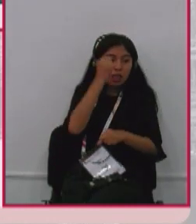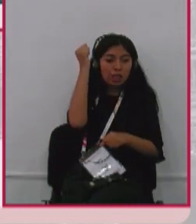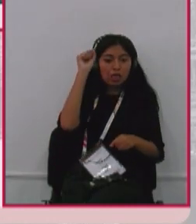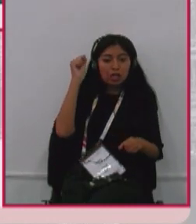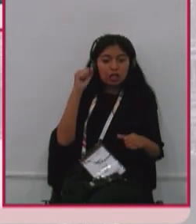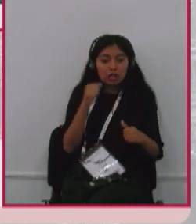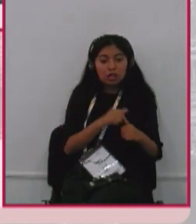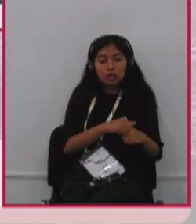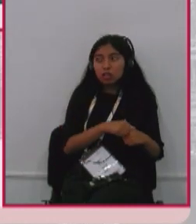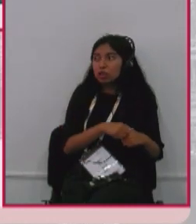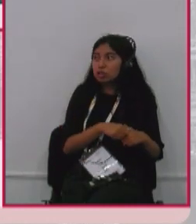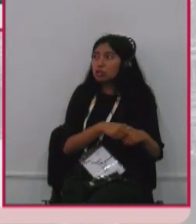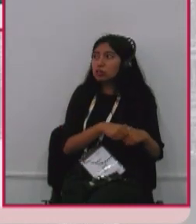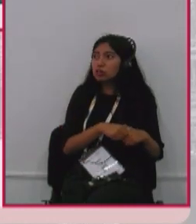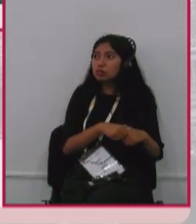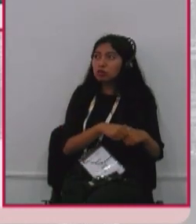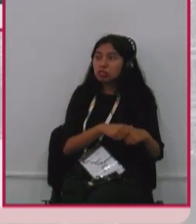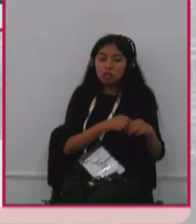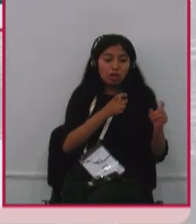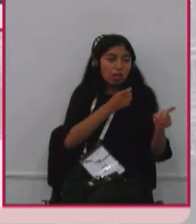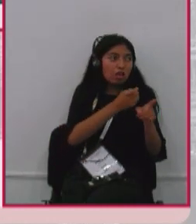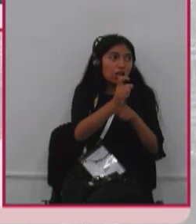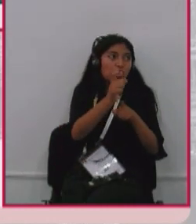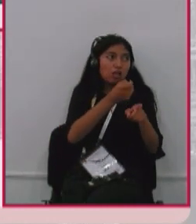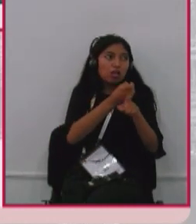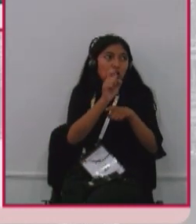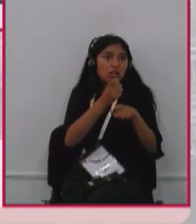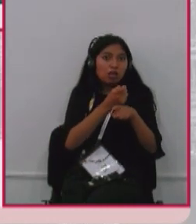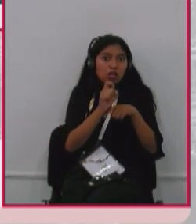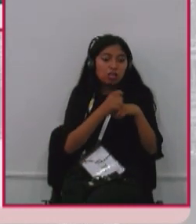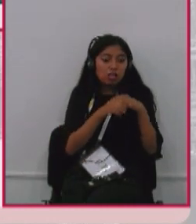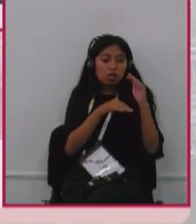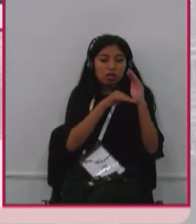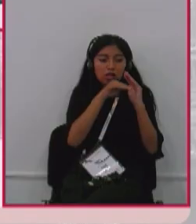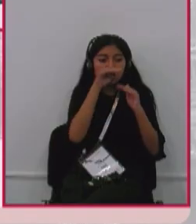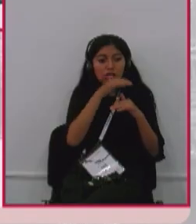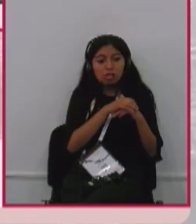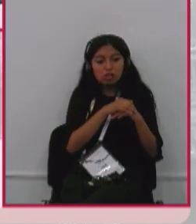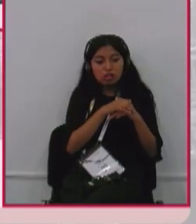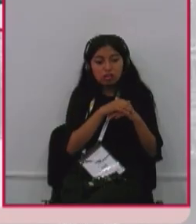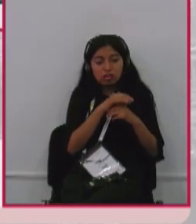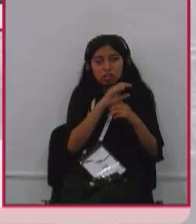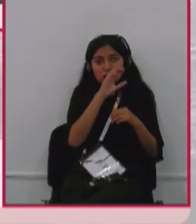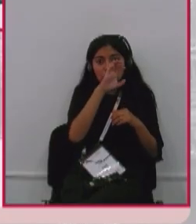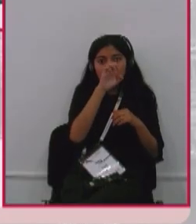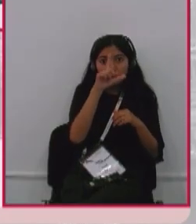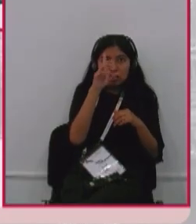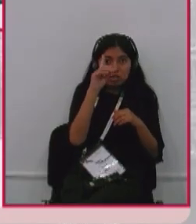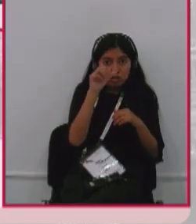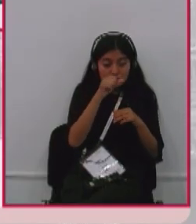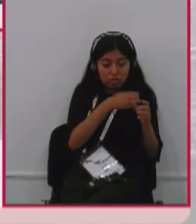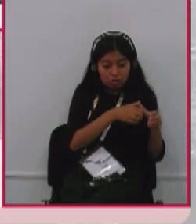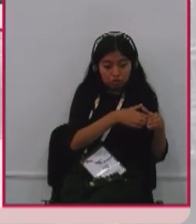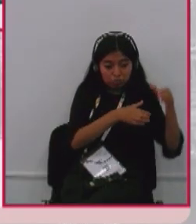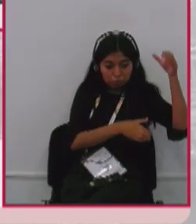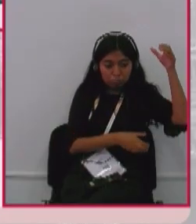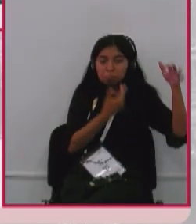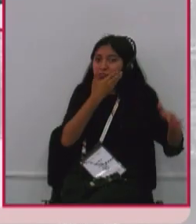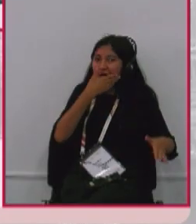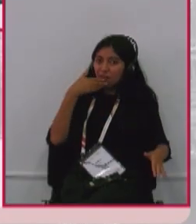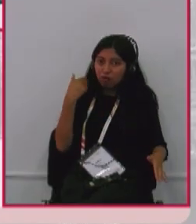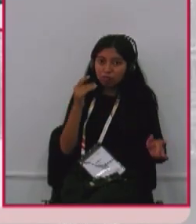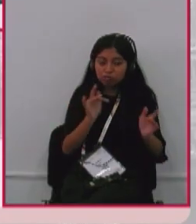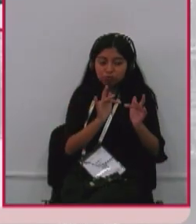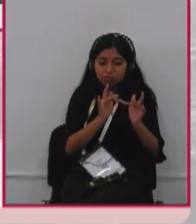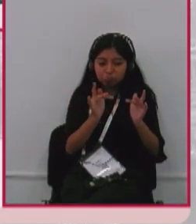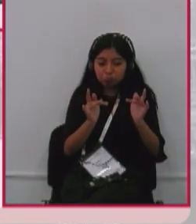sin afectar el mass pull. O sea, la celda Jameson logró mejorar el circuito,